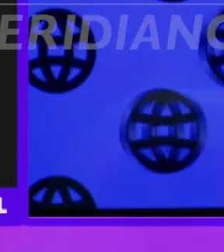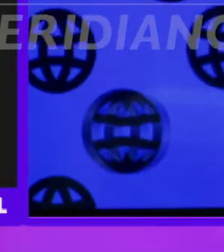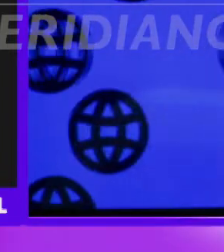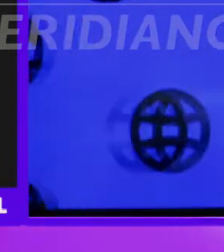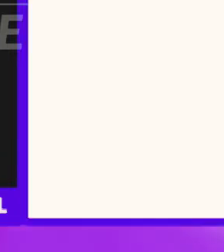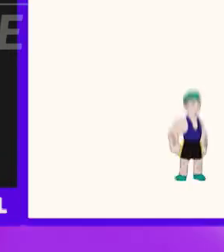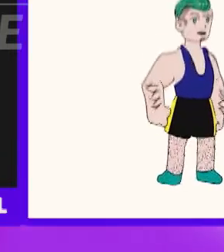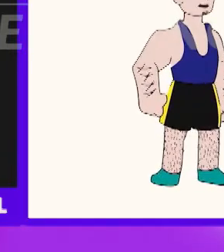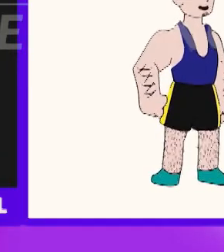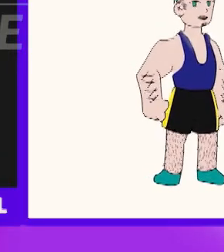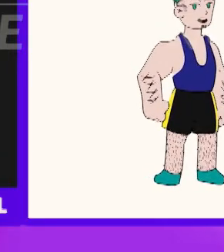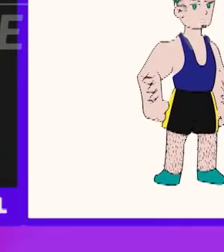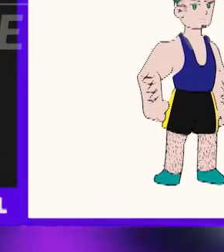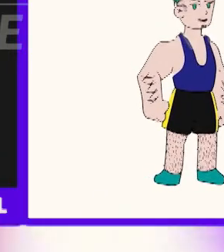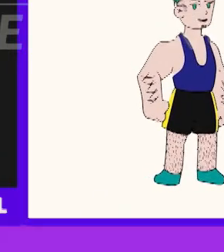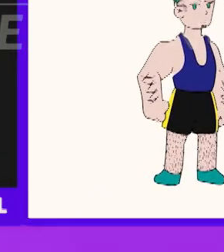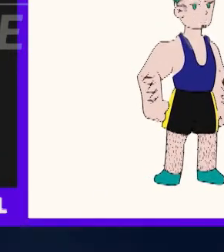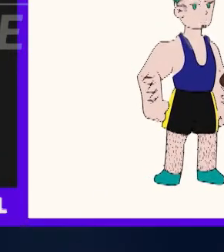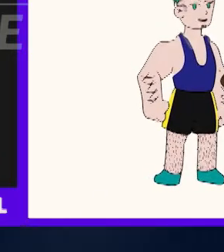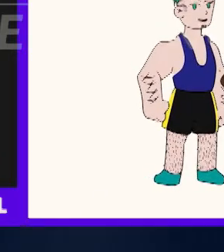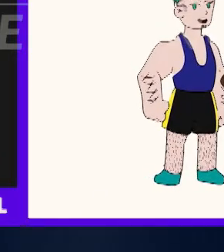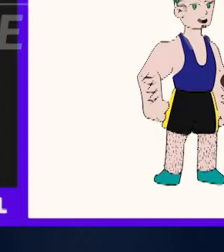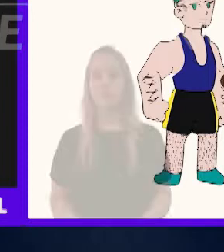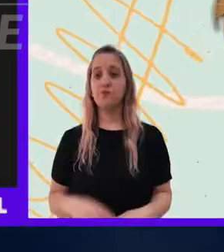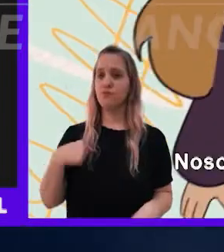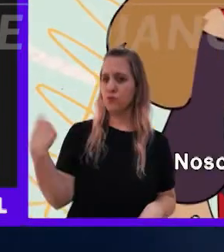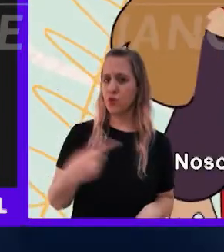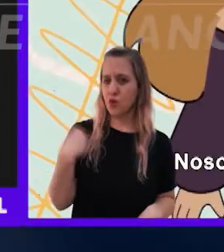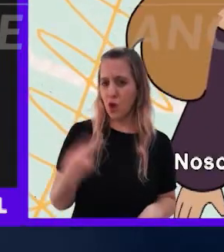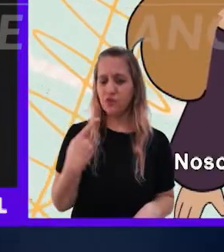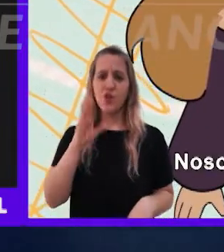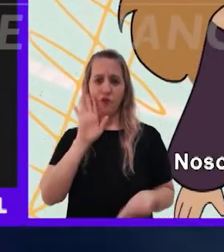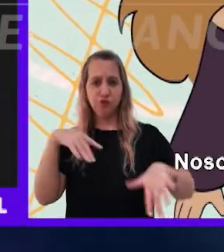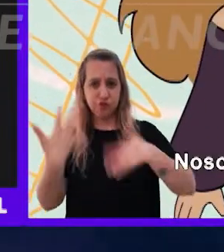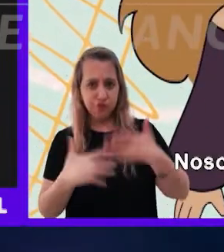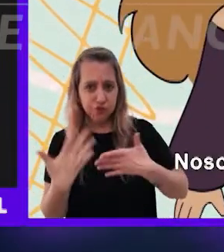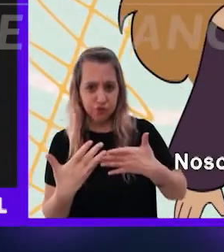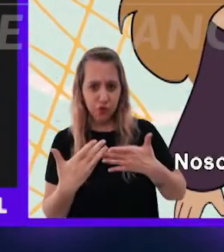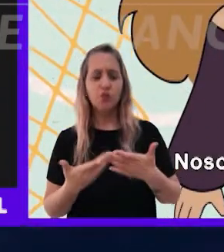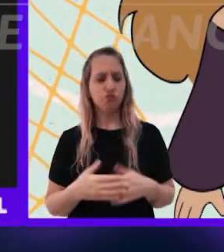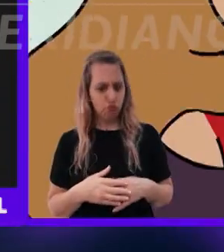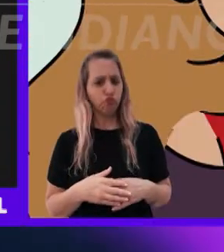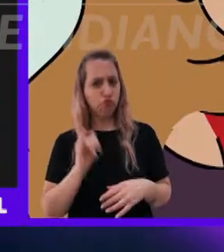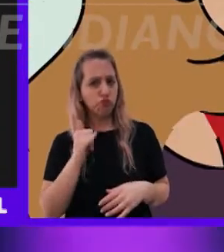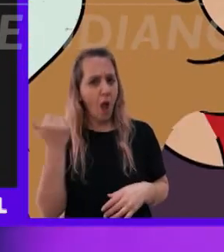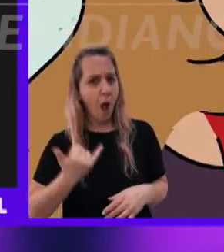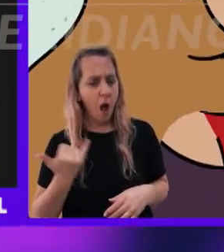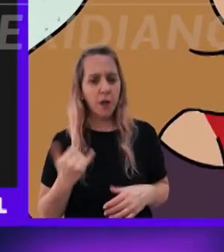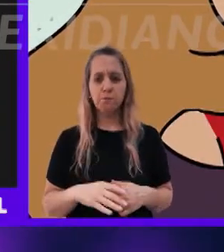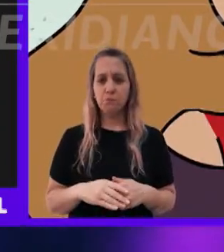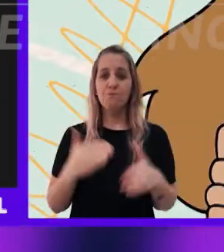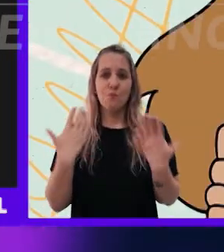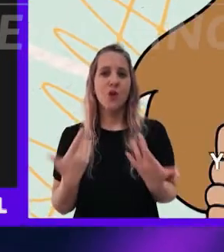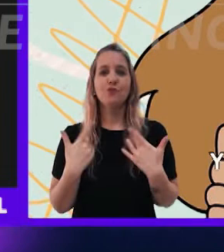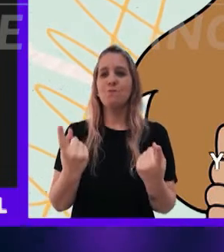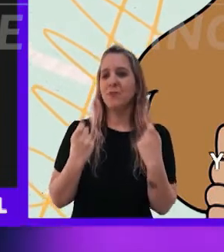realmente, debemos garantizar el acceso a la información de la mano con una real implementación de la Ley de Educación Sexual Integral en las